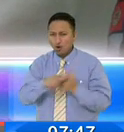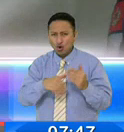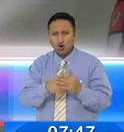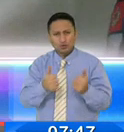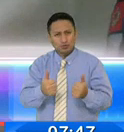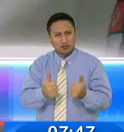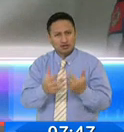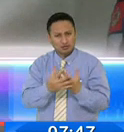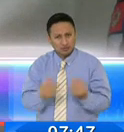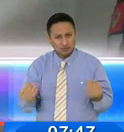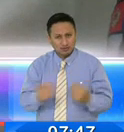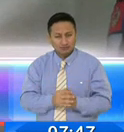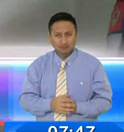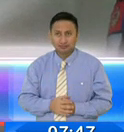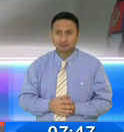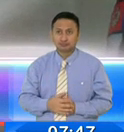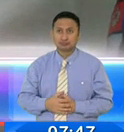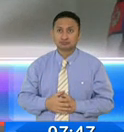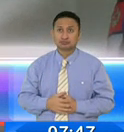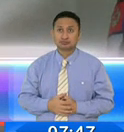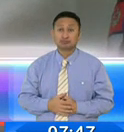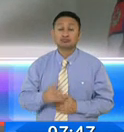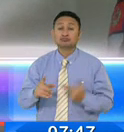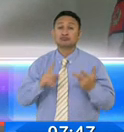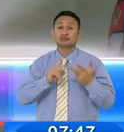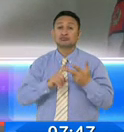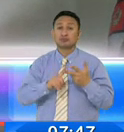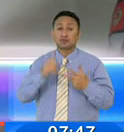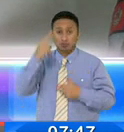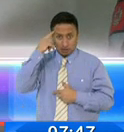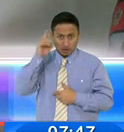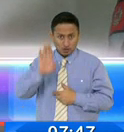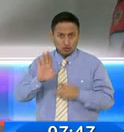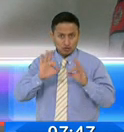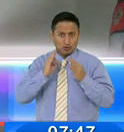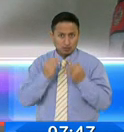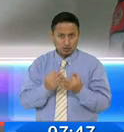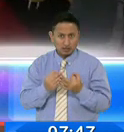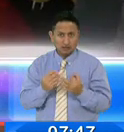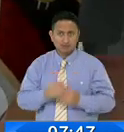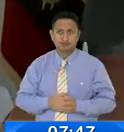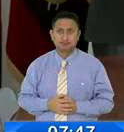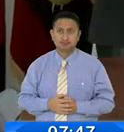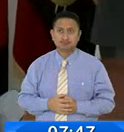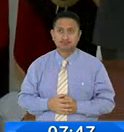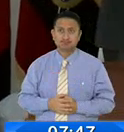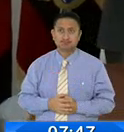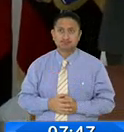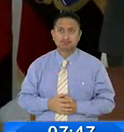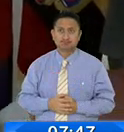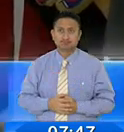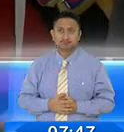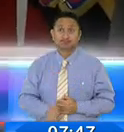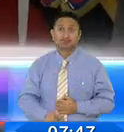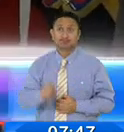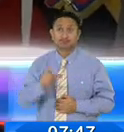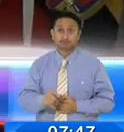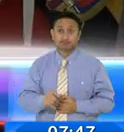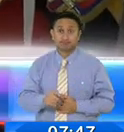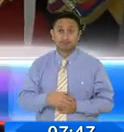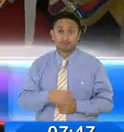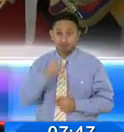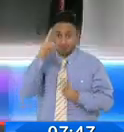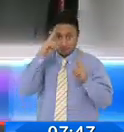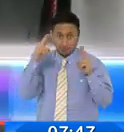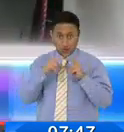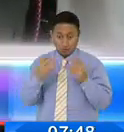la muerte. Y tercero, pues que piensen en la familia, que la vida es bella. Los agentes aseguran que no esperaban dicho reconocimiento, pero lo